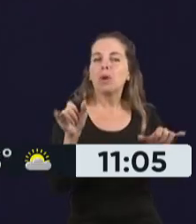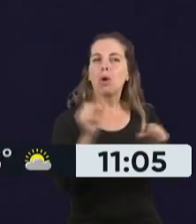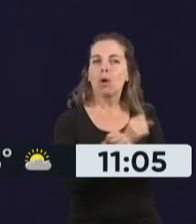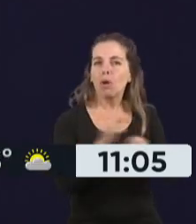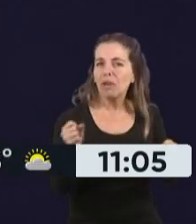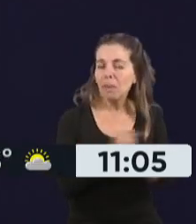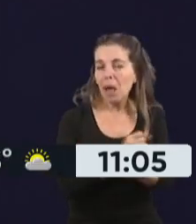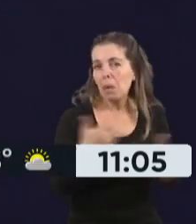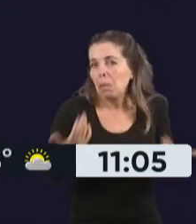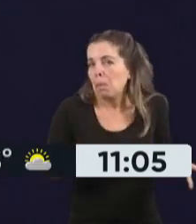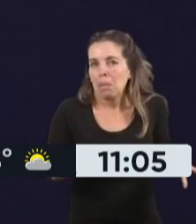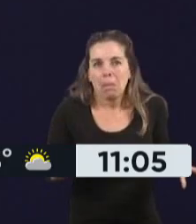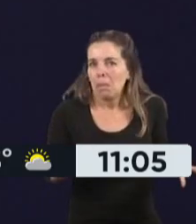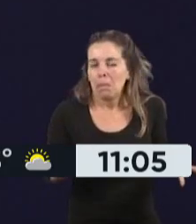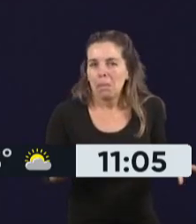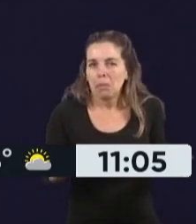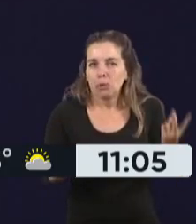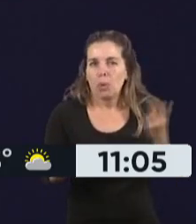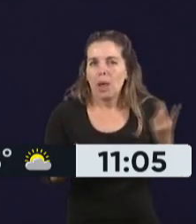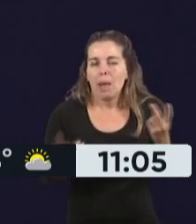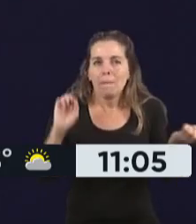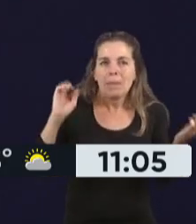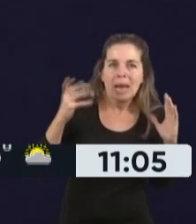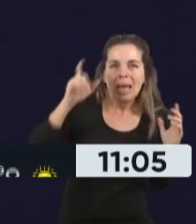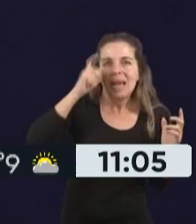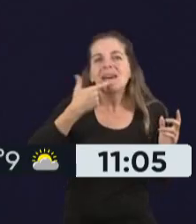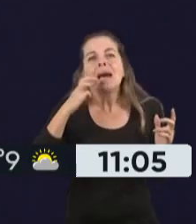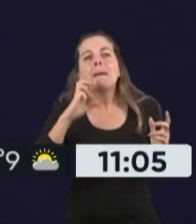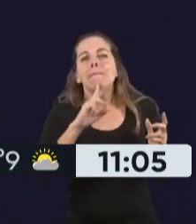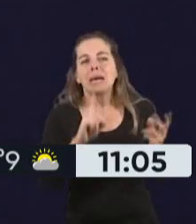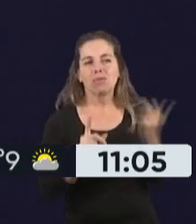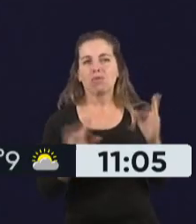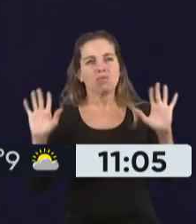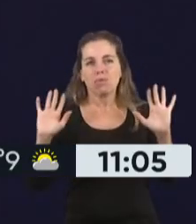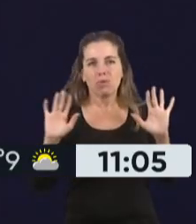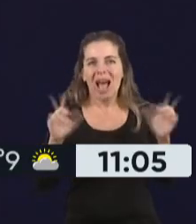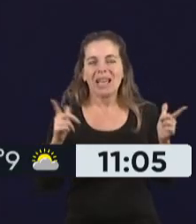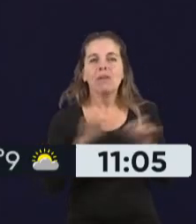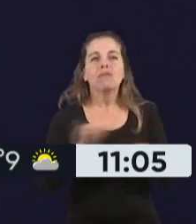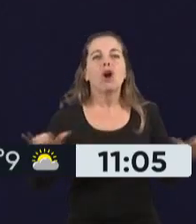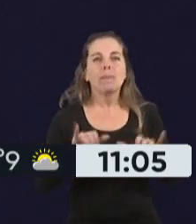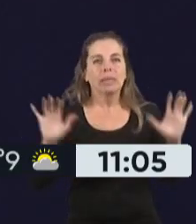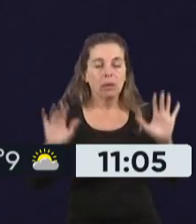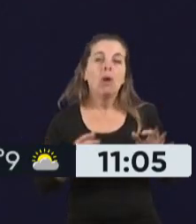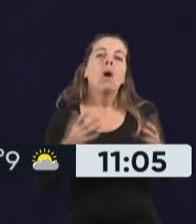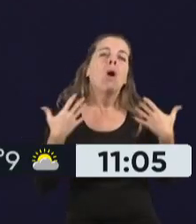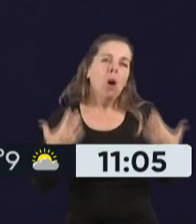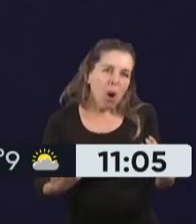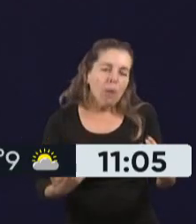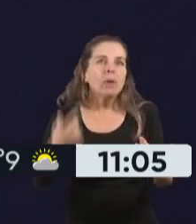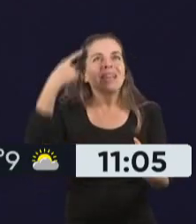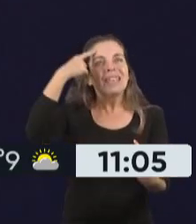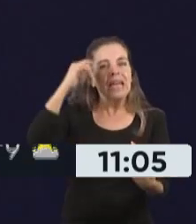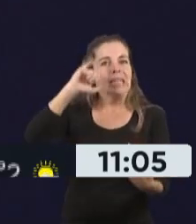tanto no puedo avanzar. Bueno, la idea, por supuesto, es tener claramente presencia en todas las provincias, no solo en la provincia de Buenos